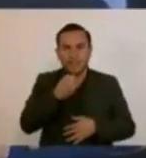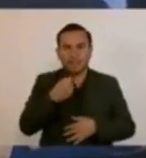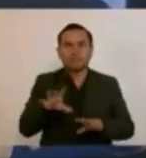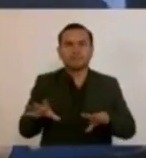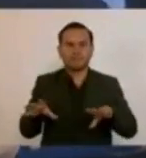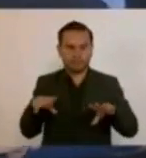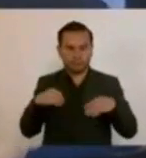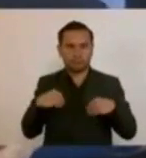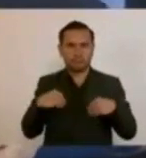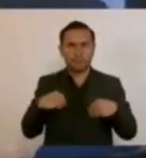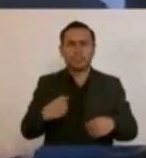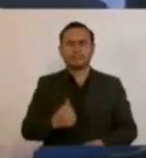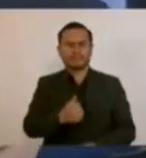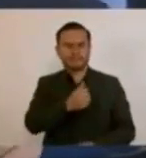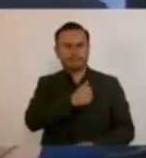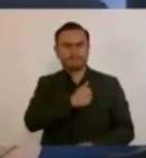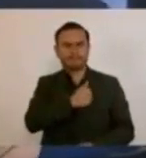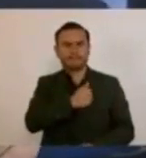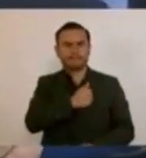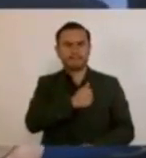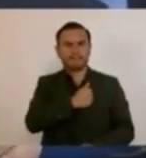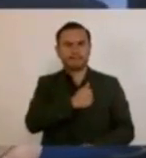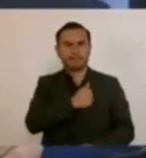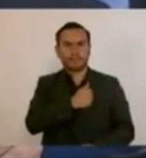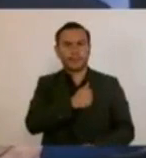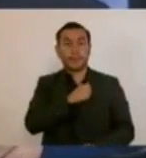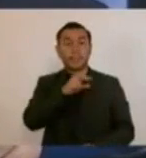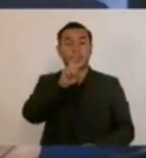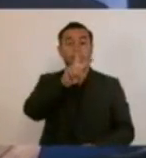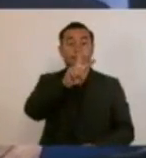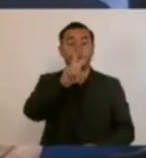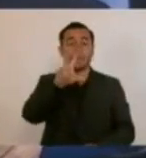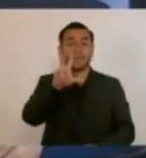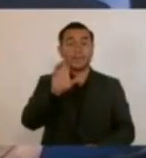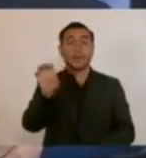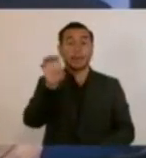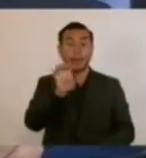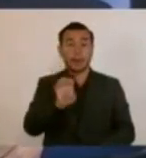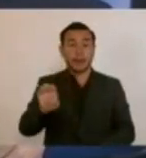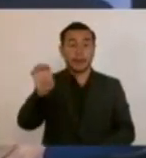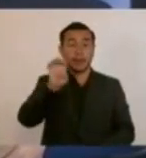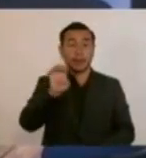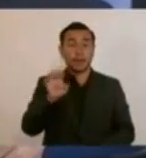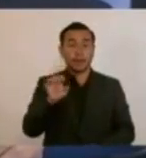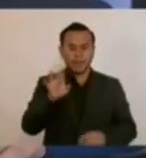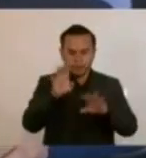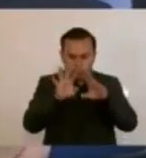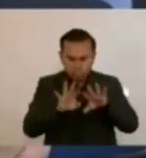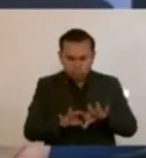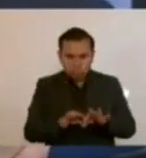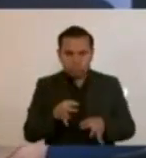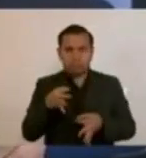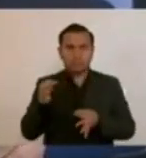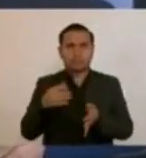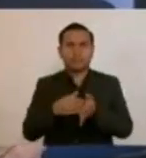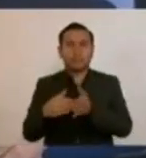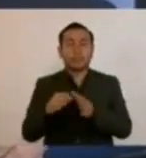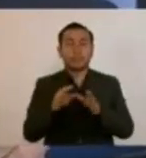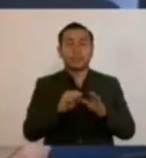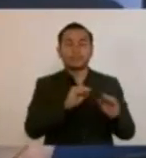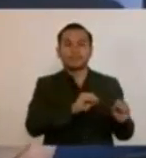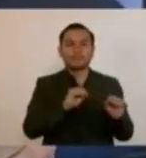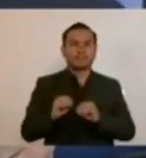tema con responsabilidad. Desde el 23 de enero que emitió otra, se iniciaron las actividades y ya completamos